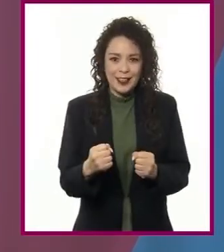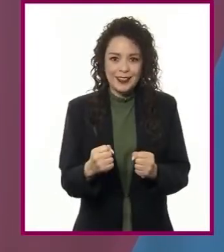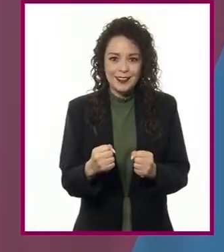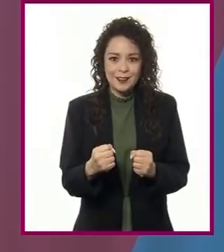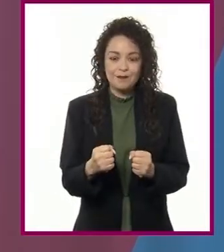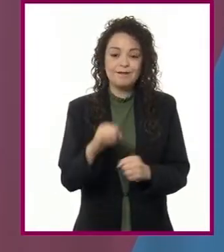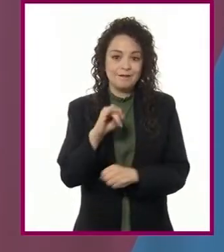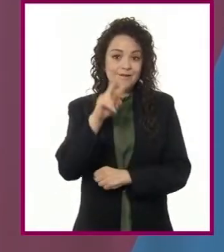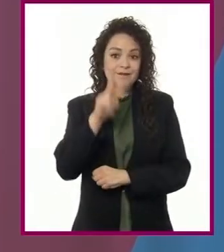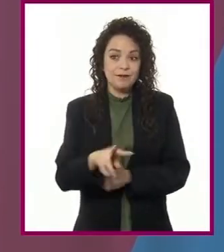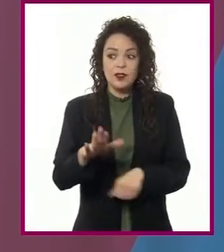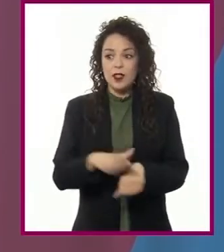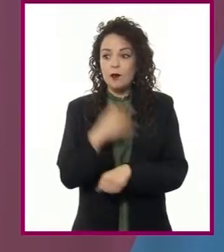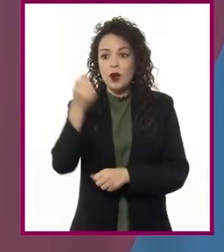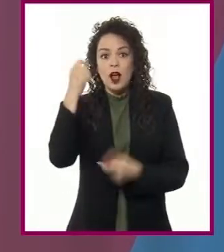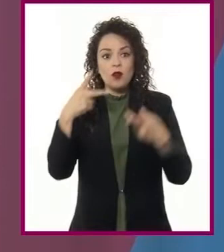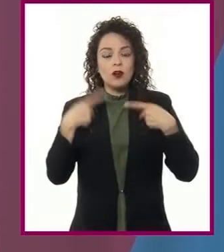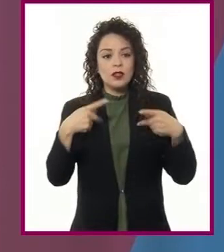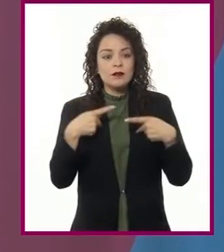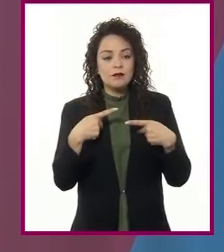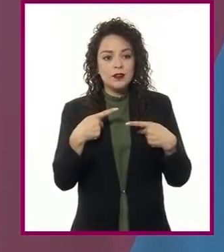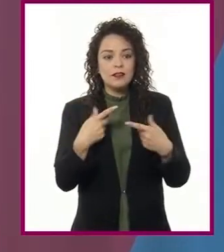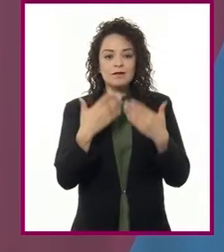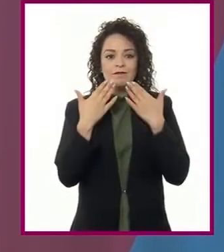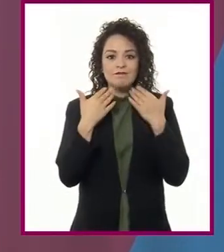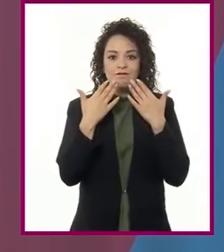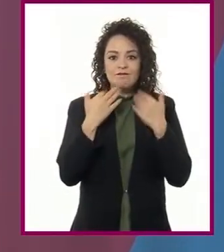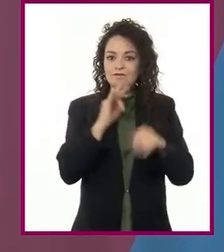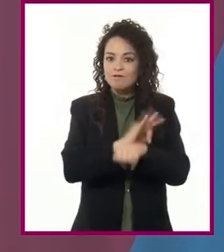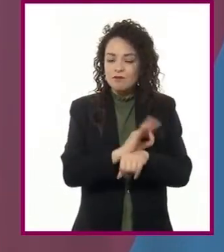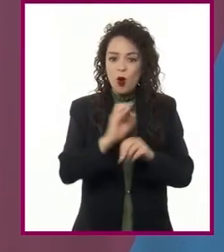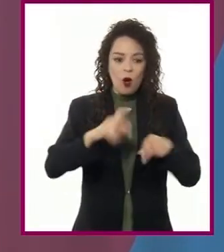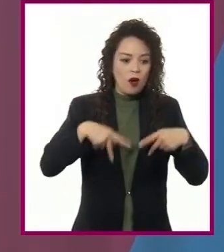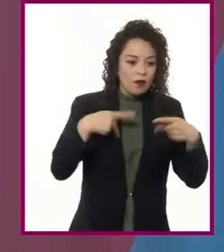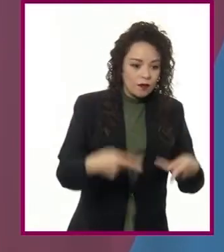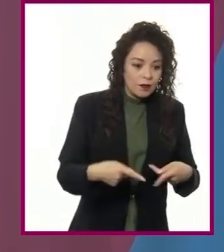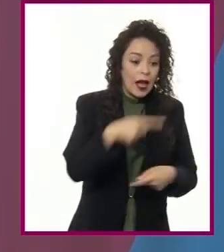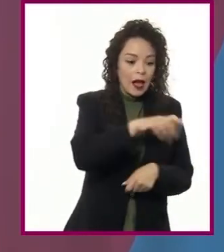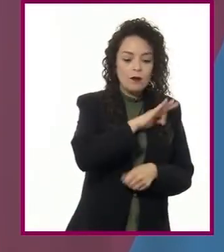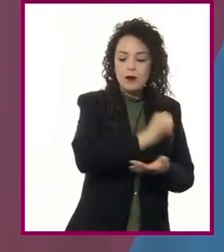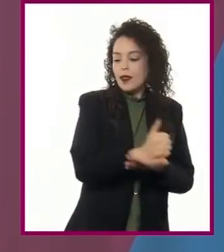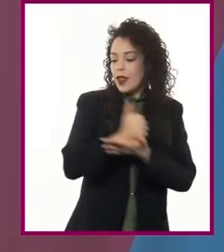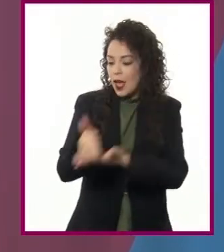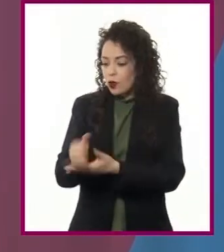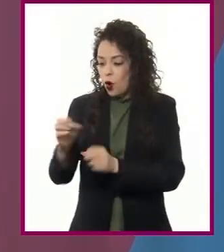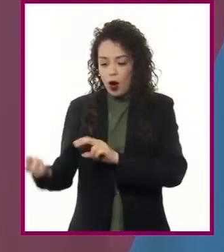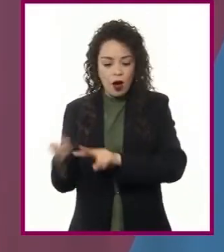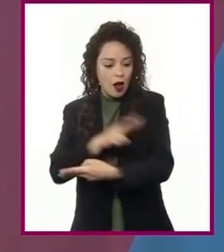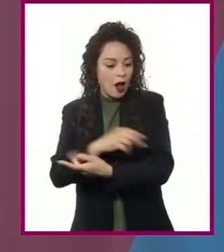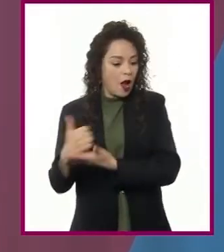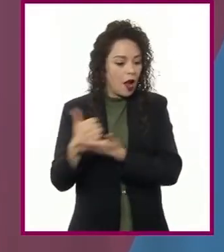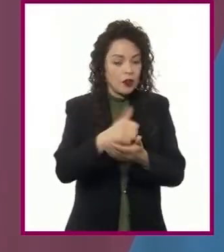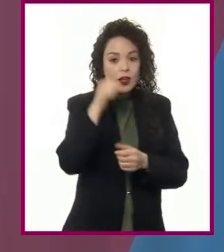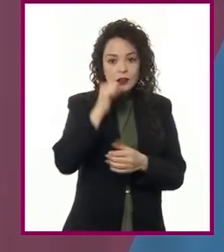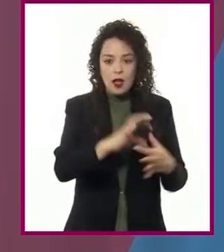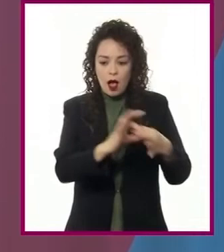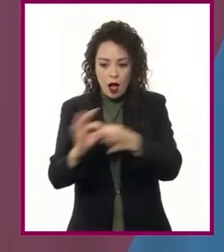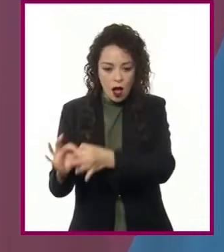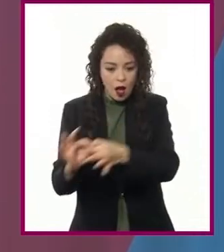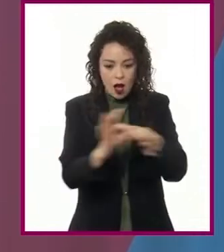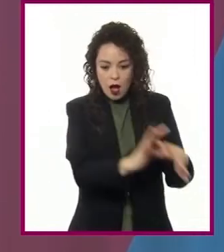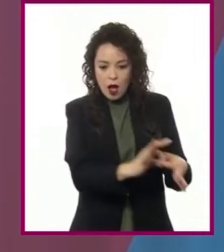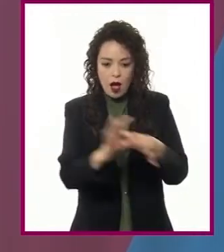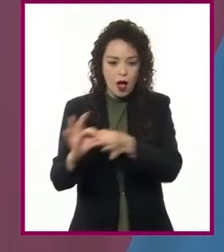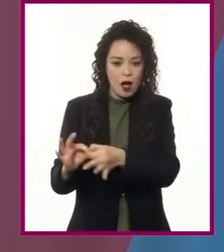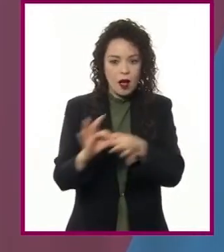las carencias de unas personas son las fortalezas de las otras y viceversa, siempre en una constante interacción